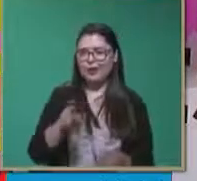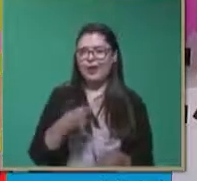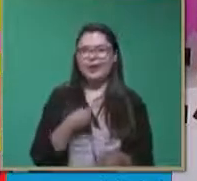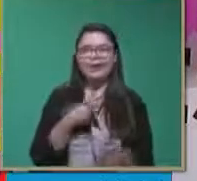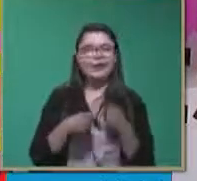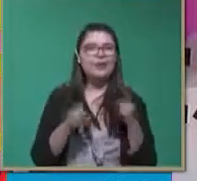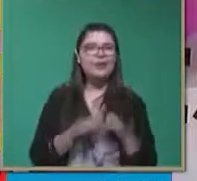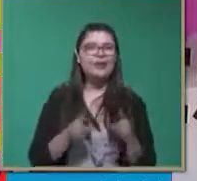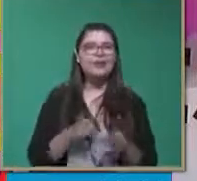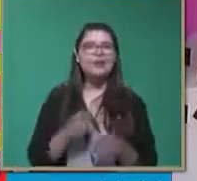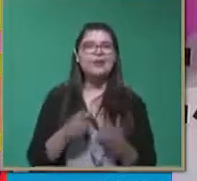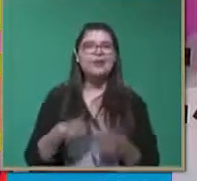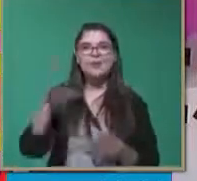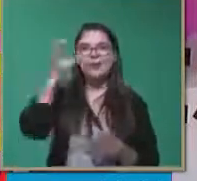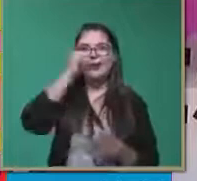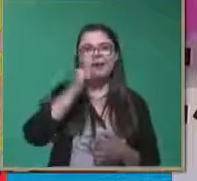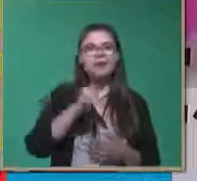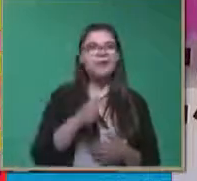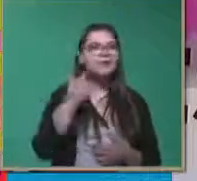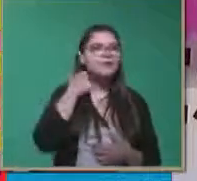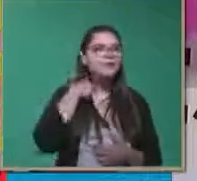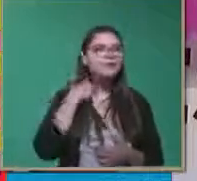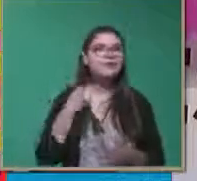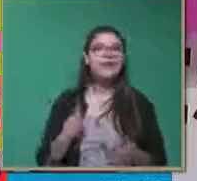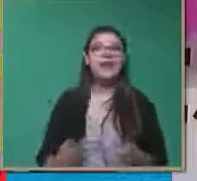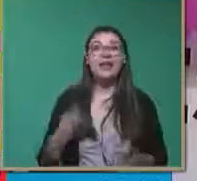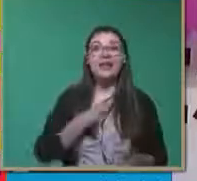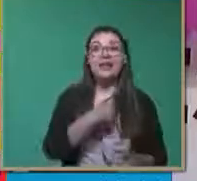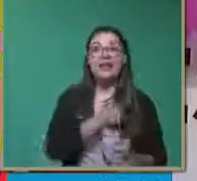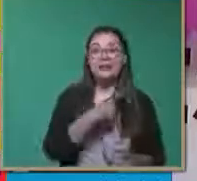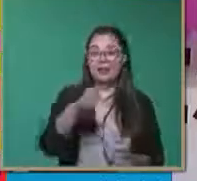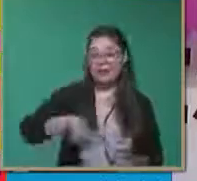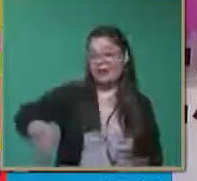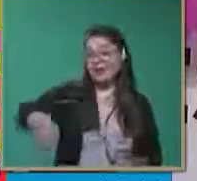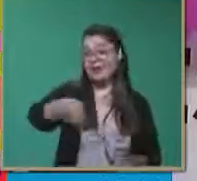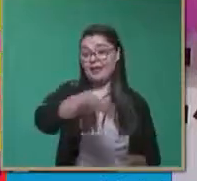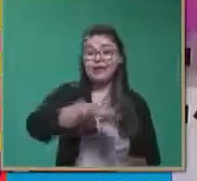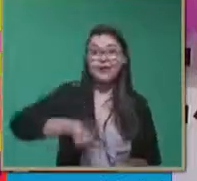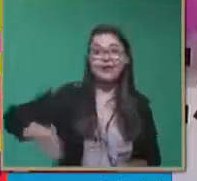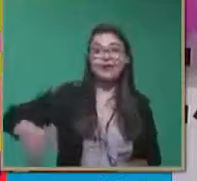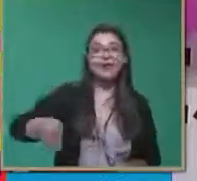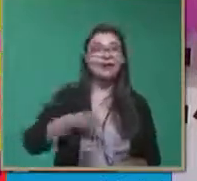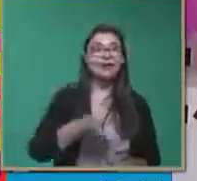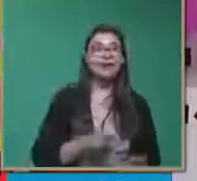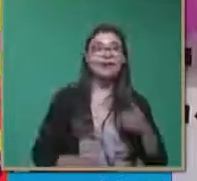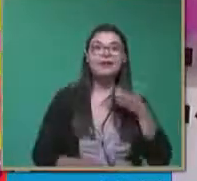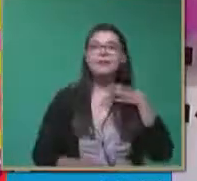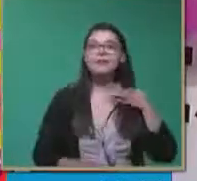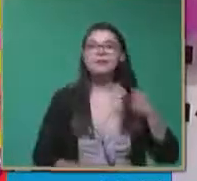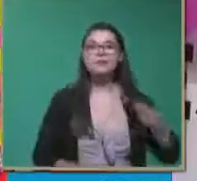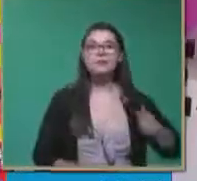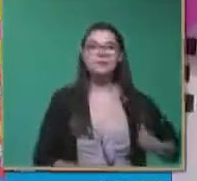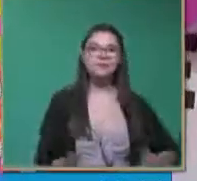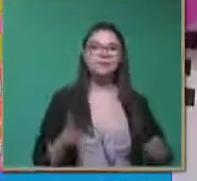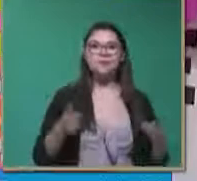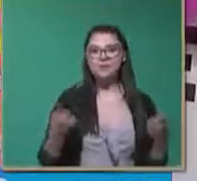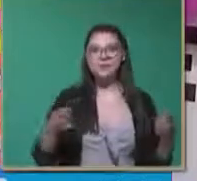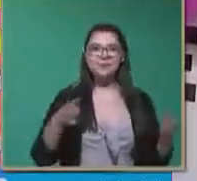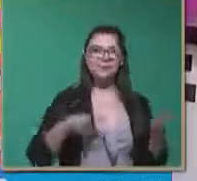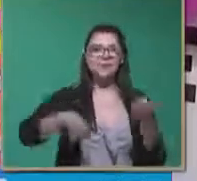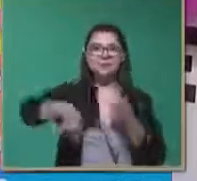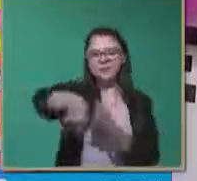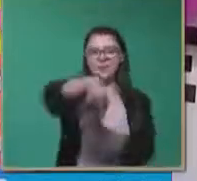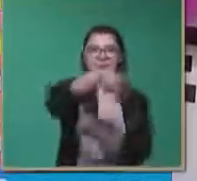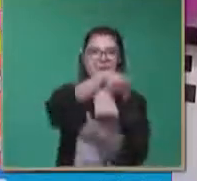Algo que no comentamos es que hay que girar, alrededor de las sillas. Entonces, mientras ponemos la música y